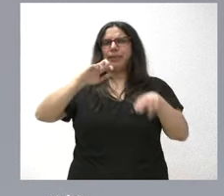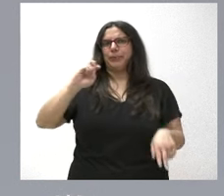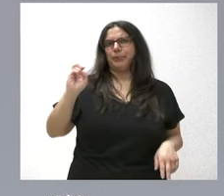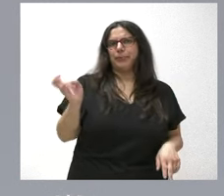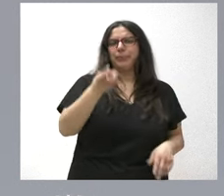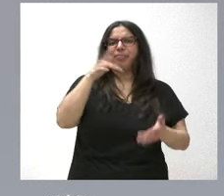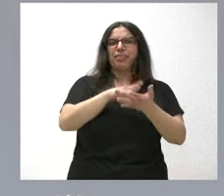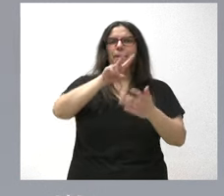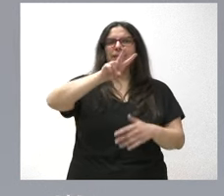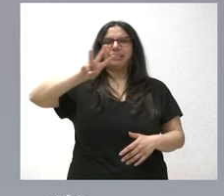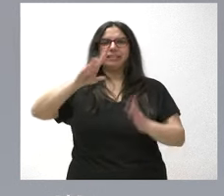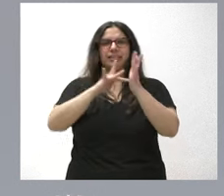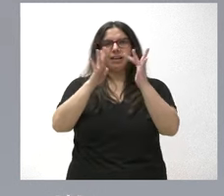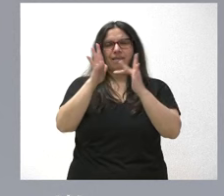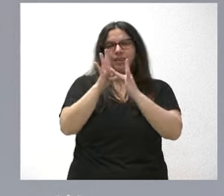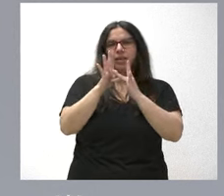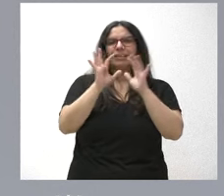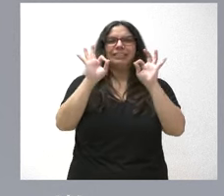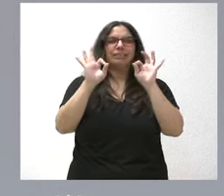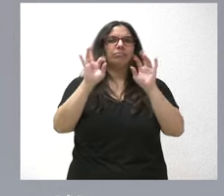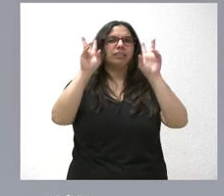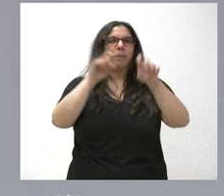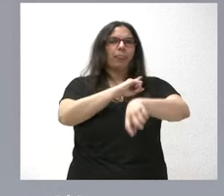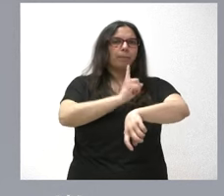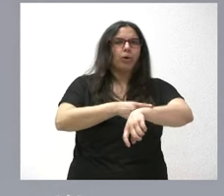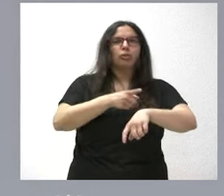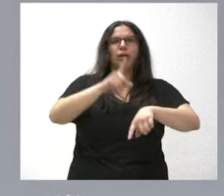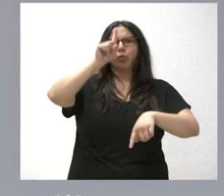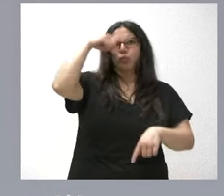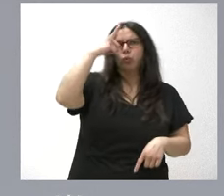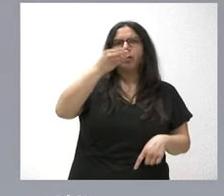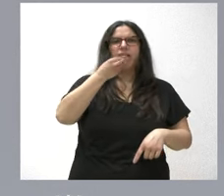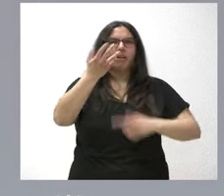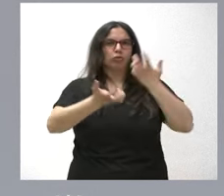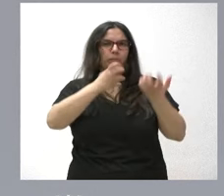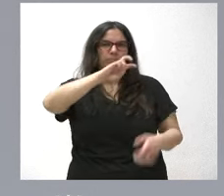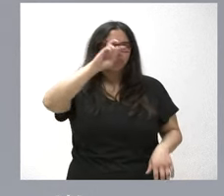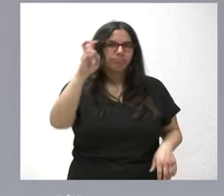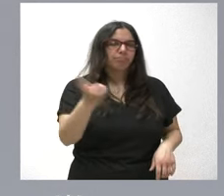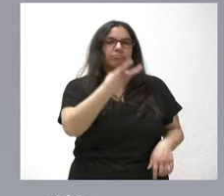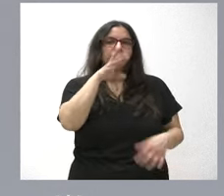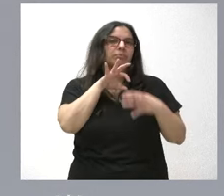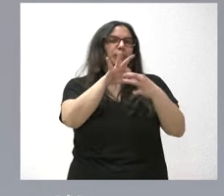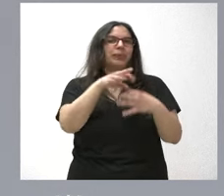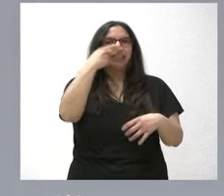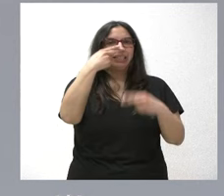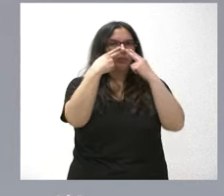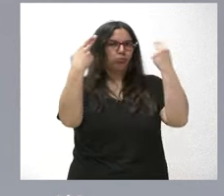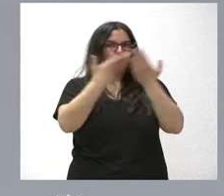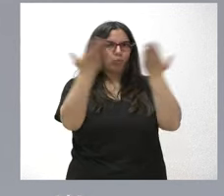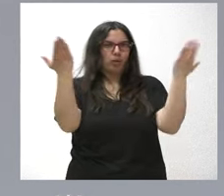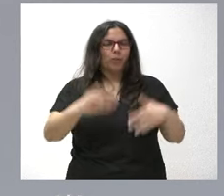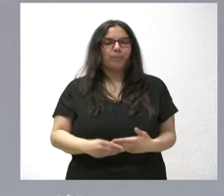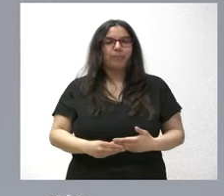el 23 de abril de carácter deportivo, cultural y gastronómico que se consideran de interés público.